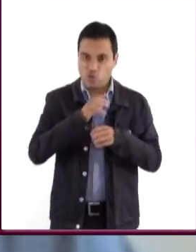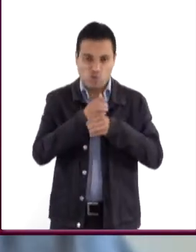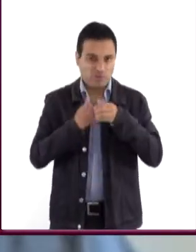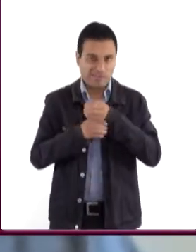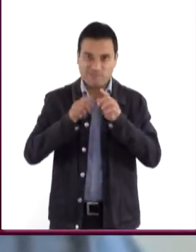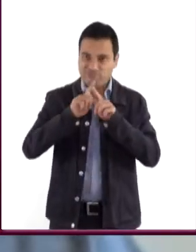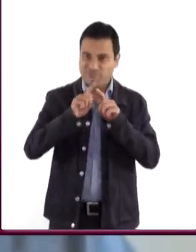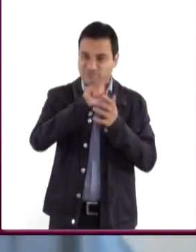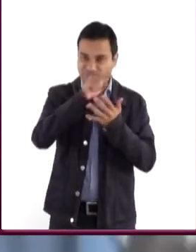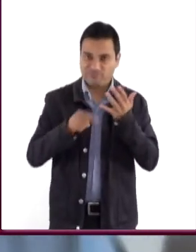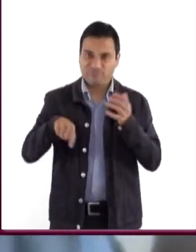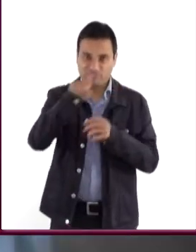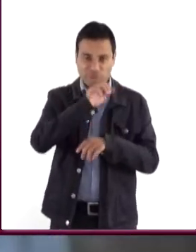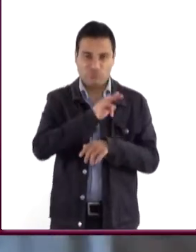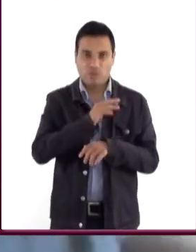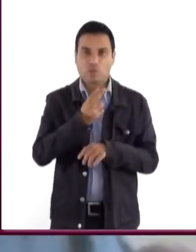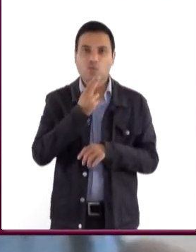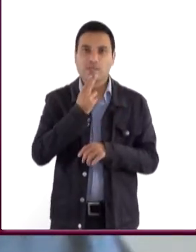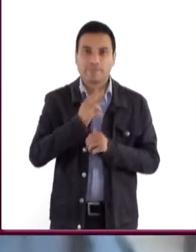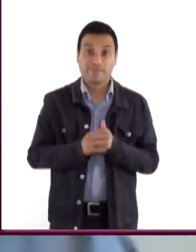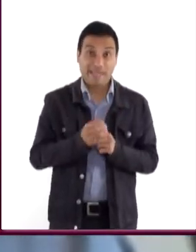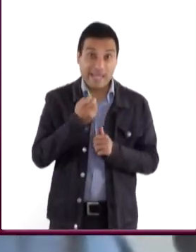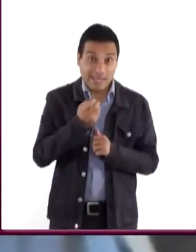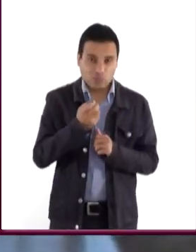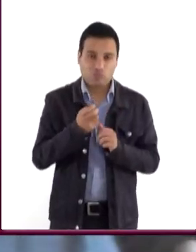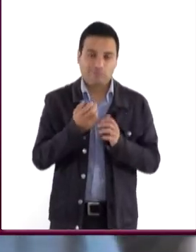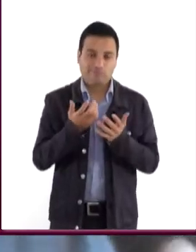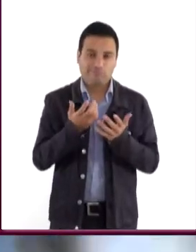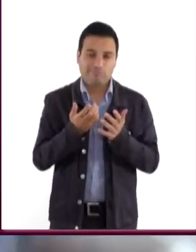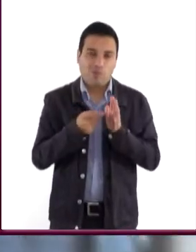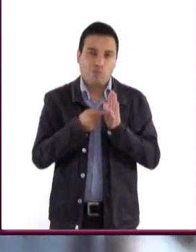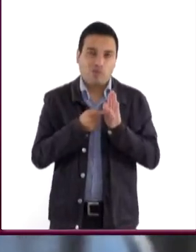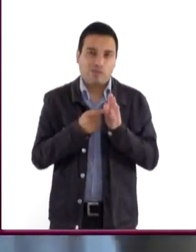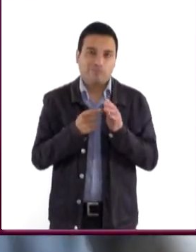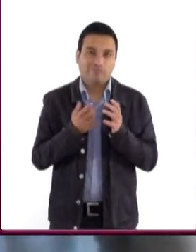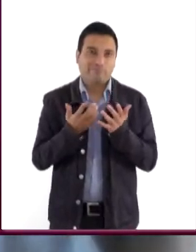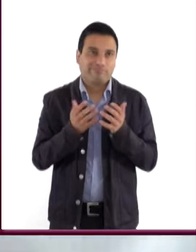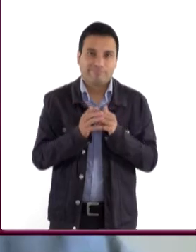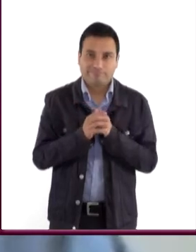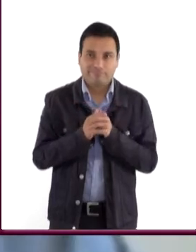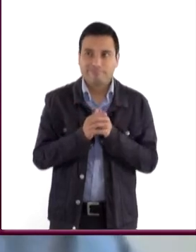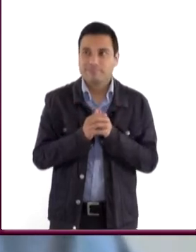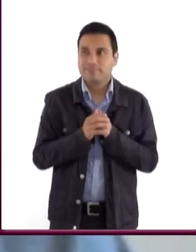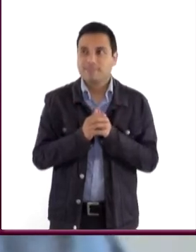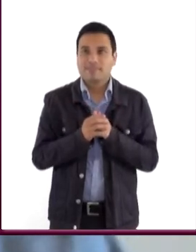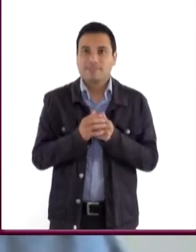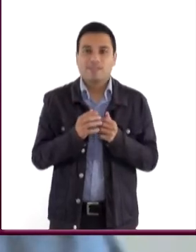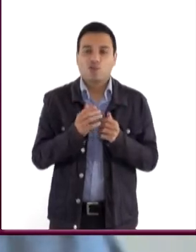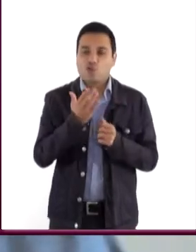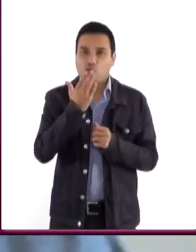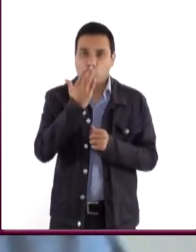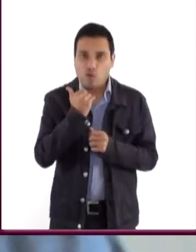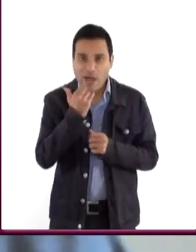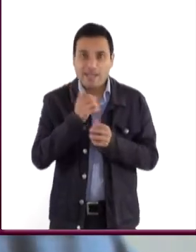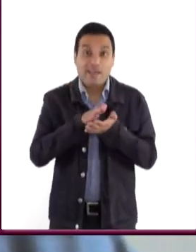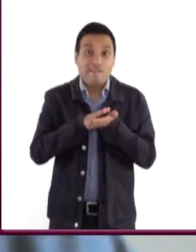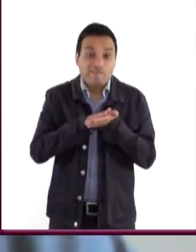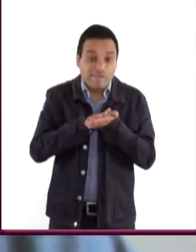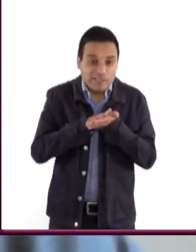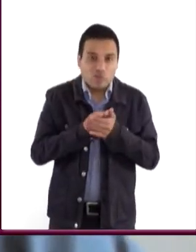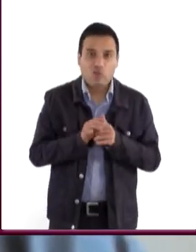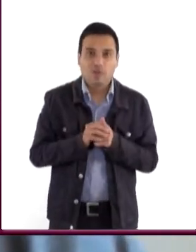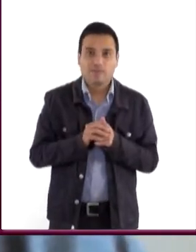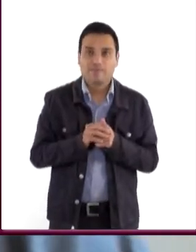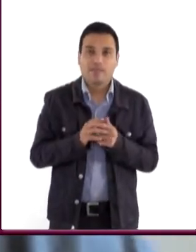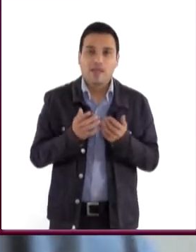puede tomar en cuenta. Ese es el modelo en el que dije, uno está ignorando la fricción, está suponiendo que el